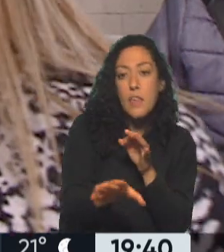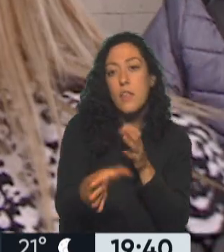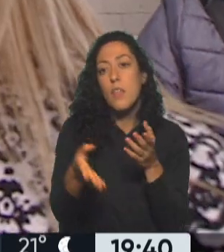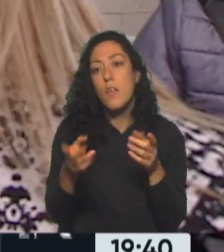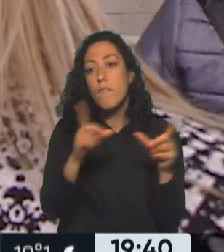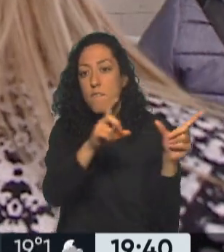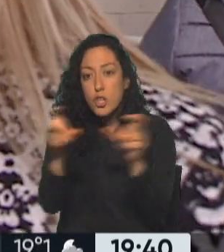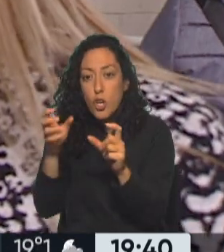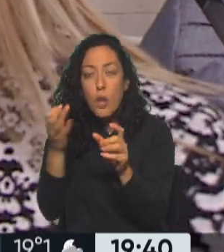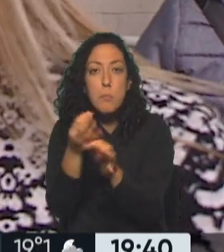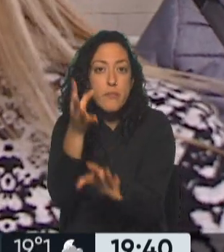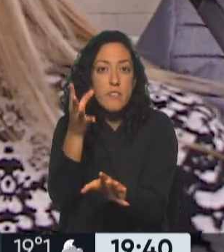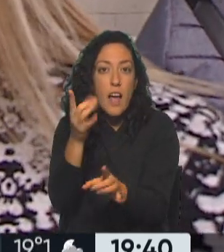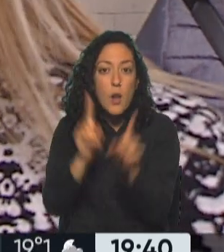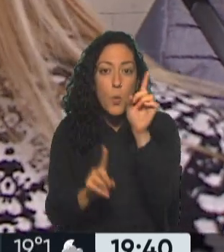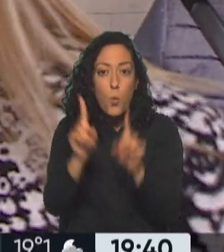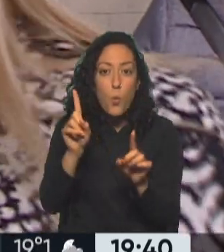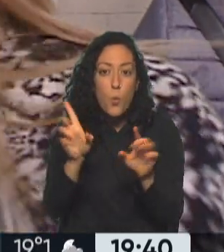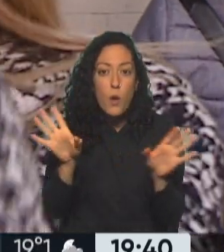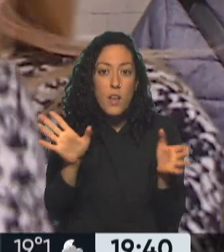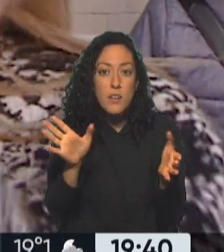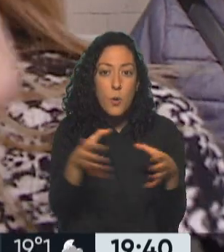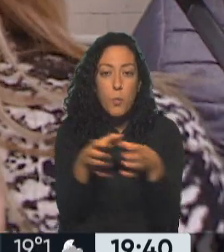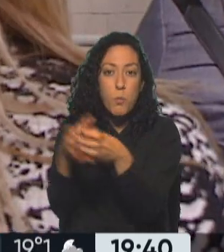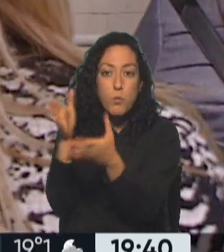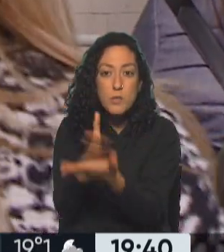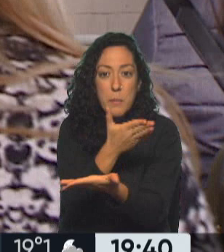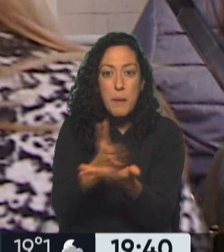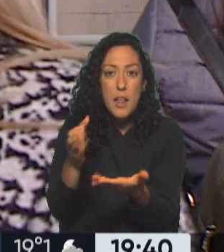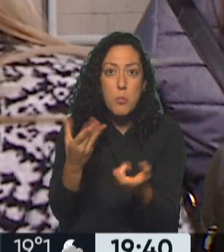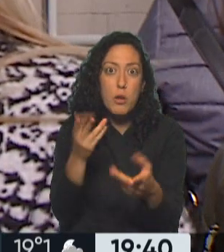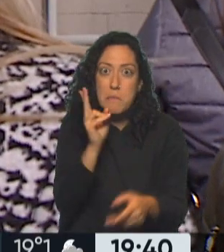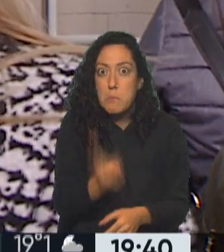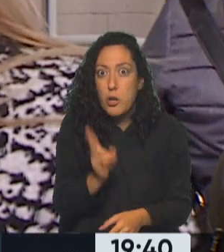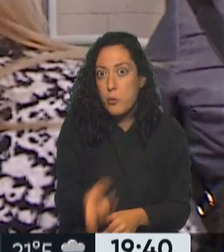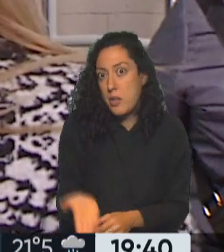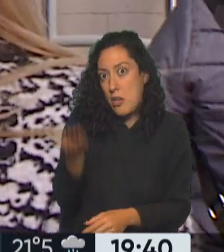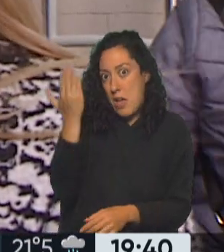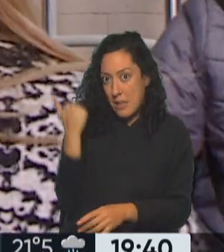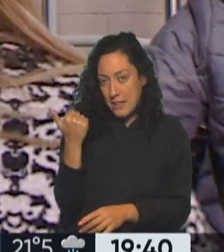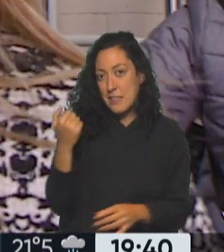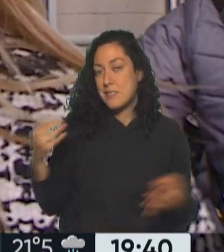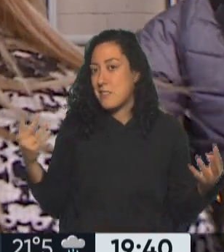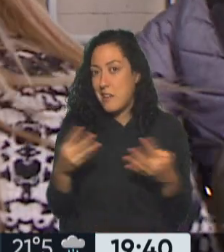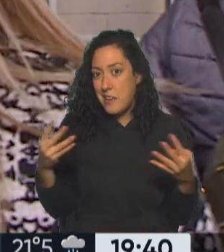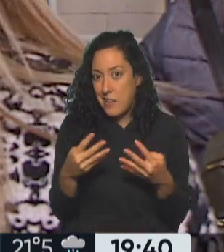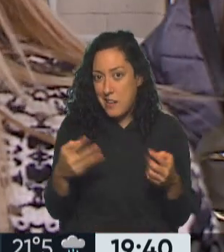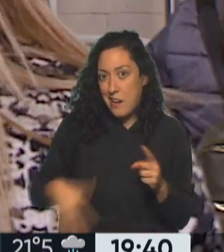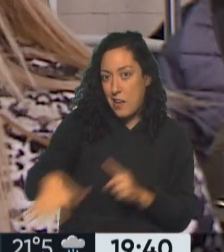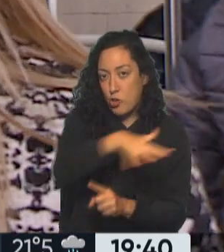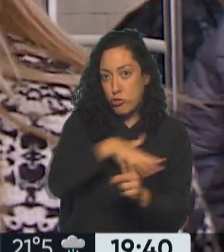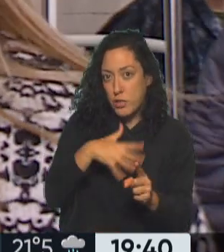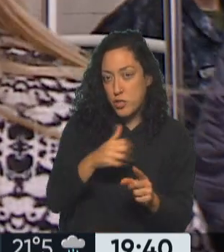propios fotógrafos lo catalogaron de maneras distintas por la censura. Recordemos que fue una guerra en medio de un contexto